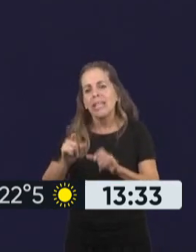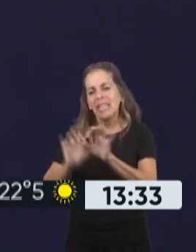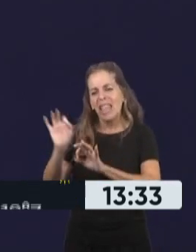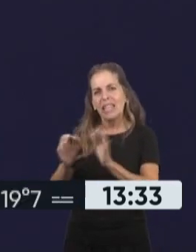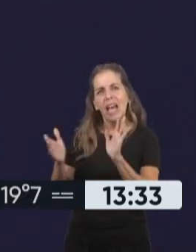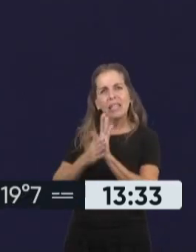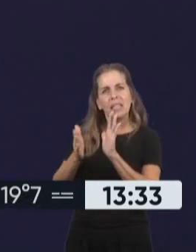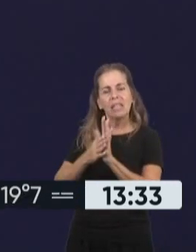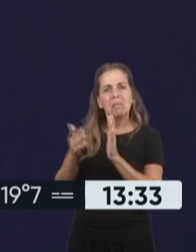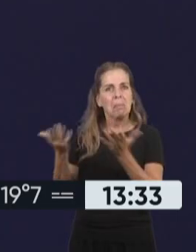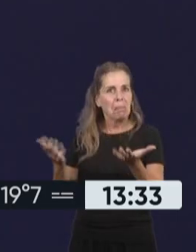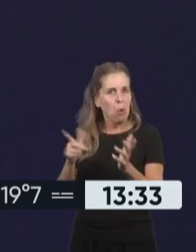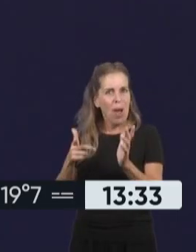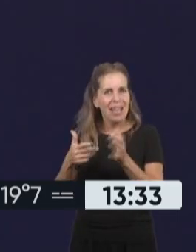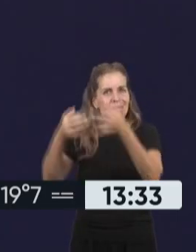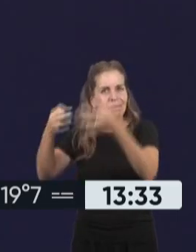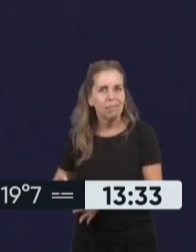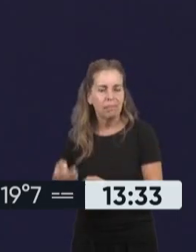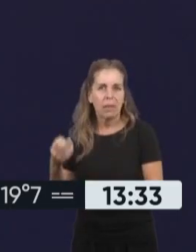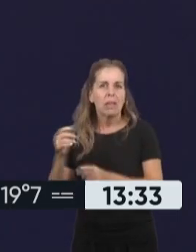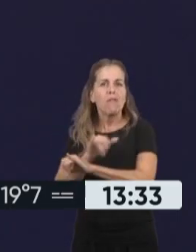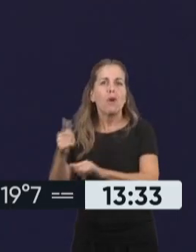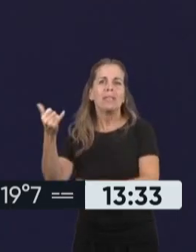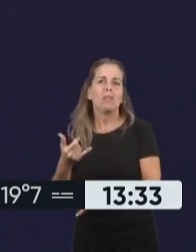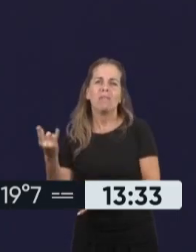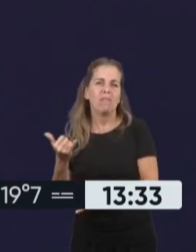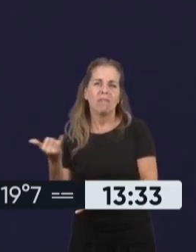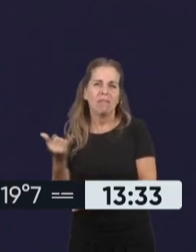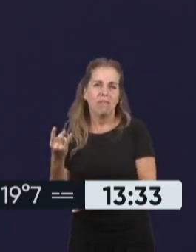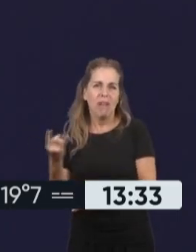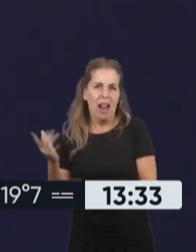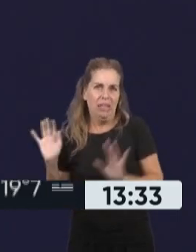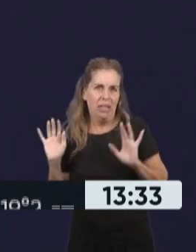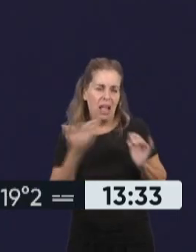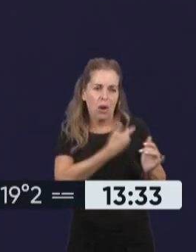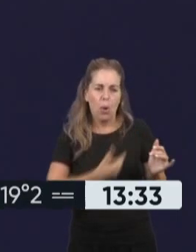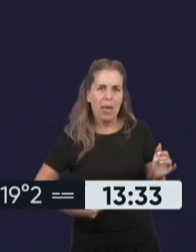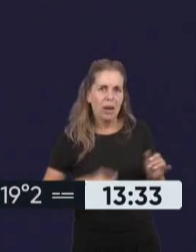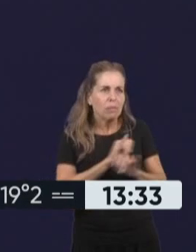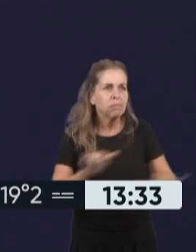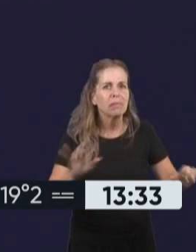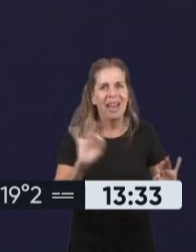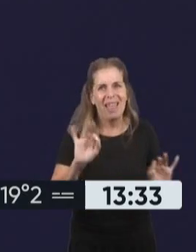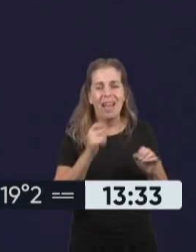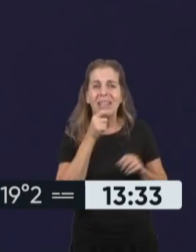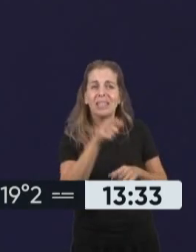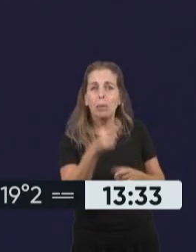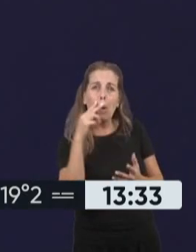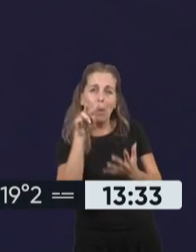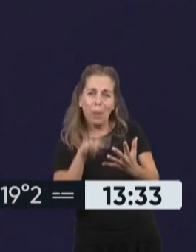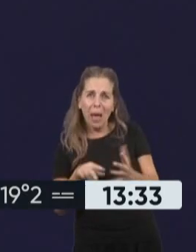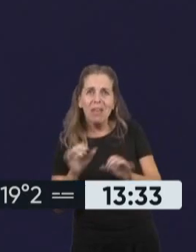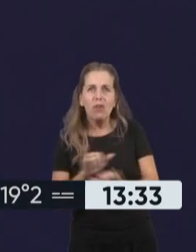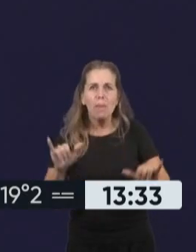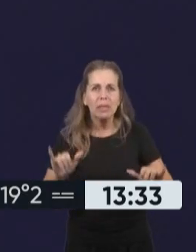falso. Nada sale del gobierno que tenga que ver con el acuerdo. Así que te digo, por si recibís alguna información, por favor